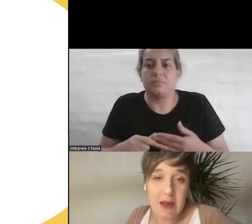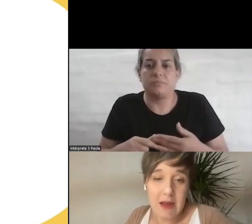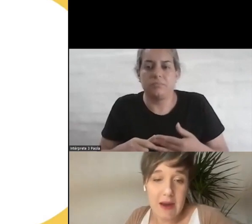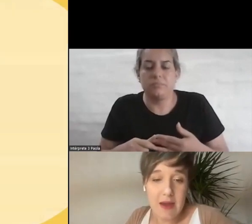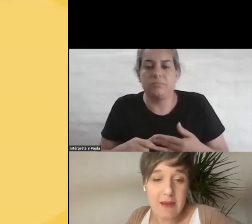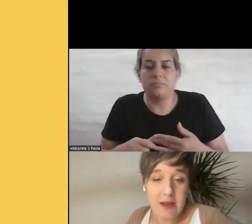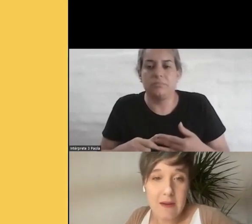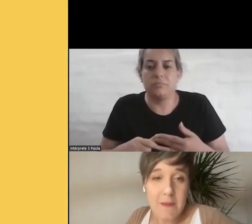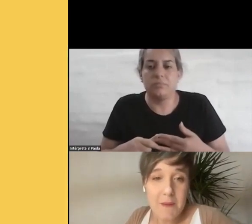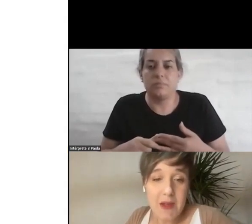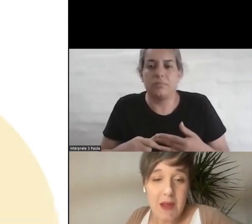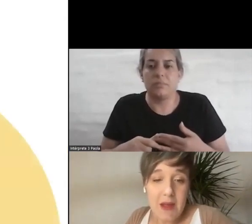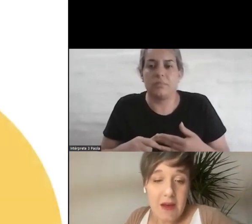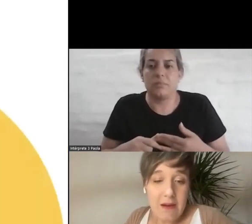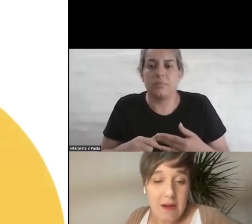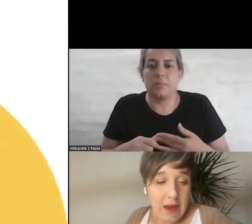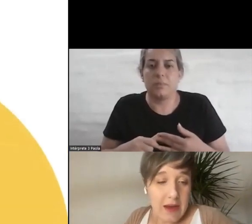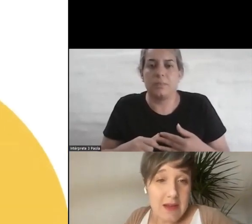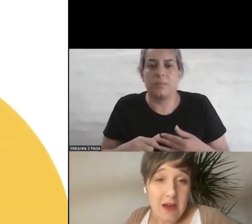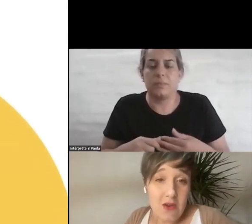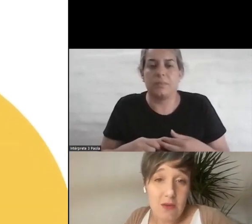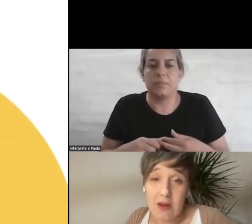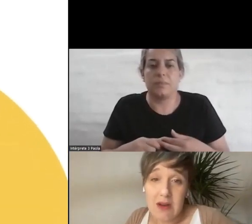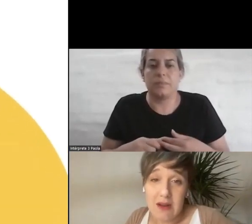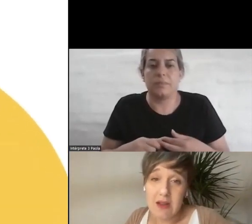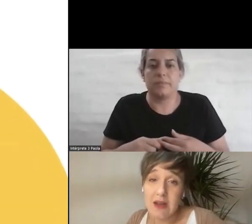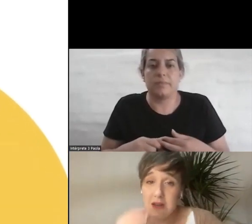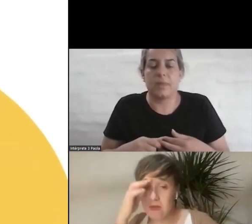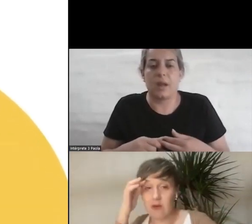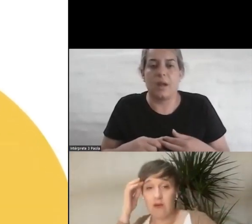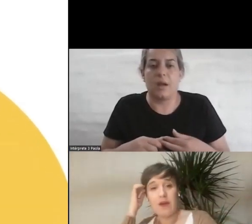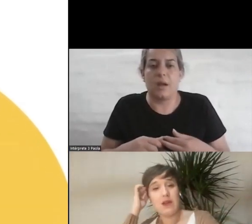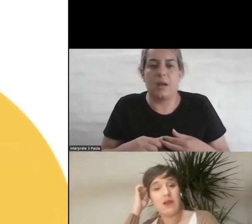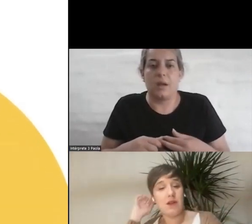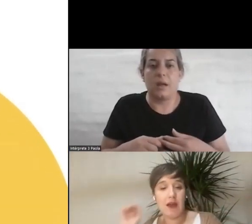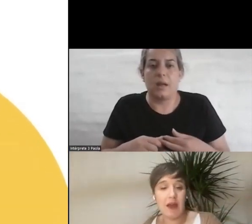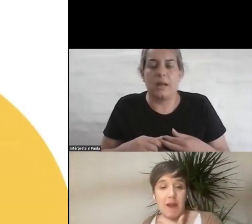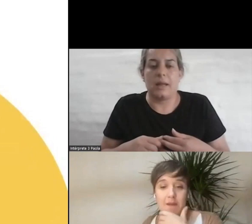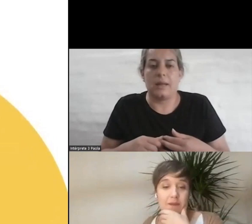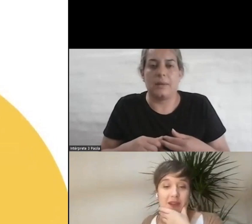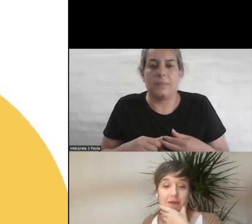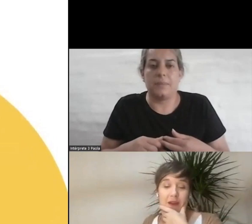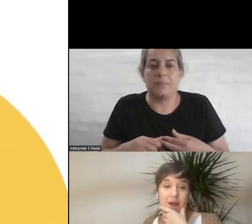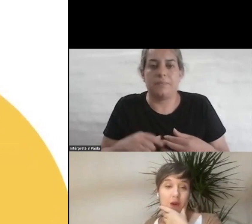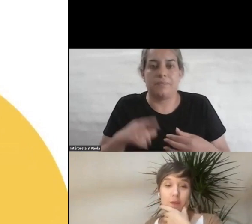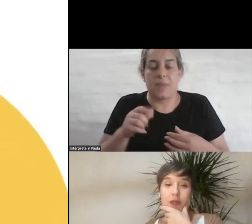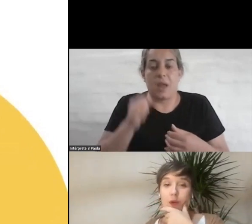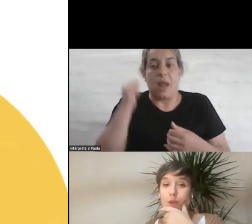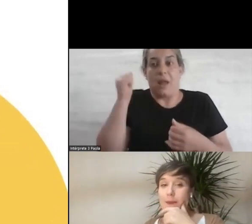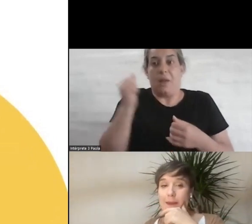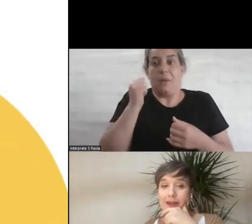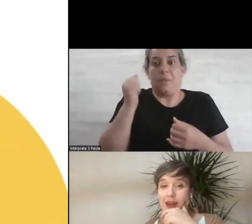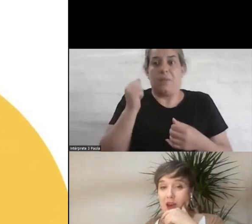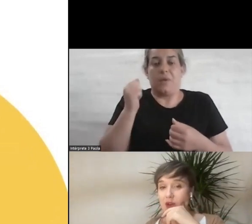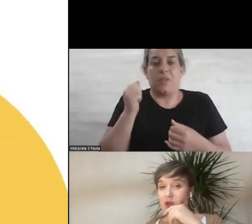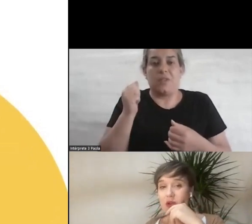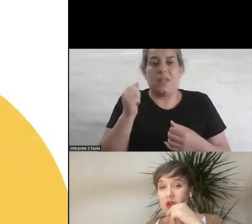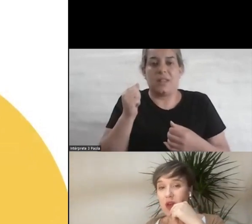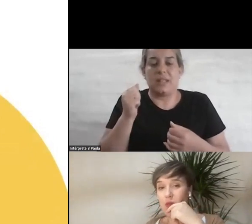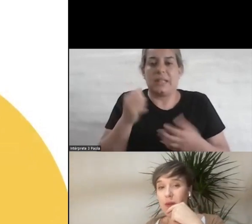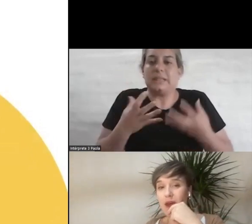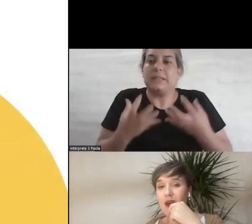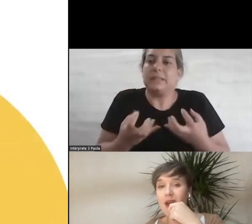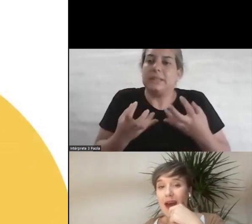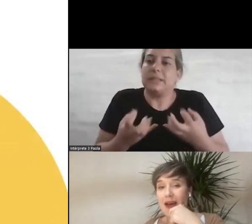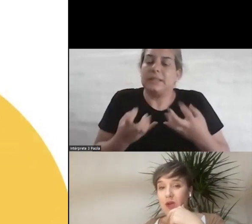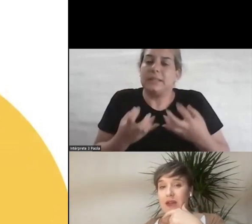múltiples herramientas. En este caso, bueno, las claves del éxito es esa firme convicción por amamantar, ¿no? Que yo creo que es lo